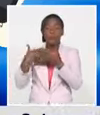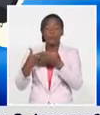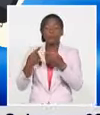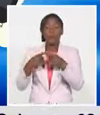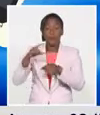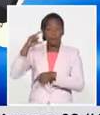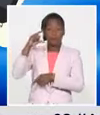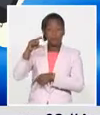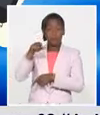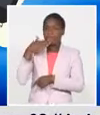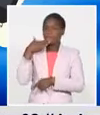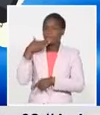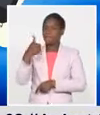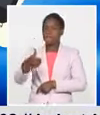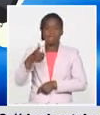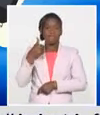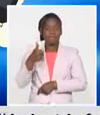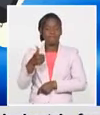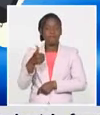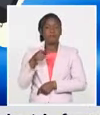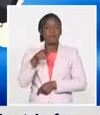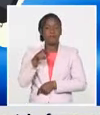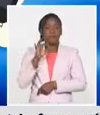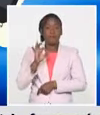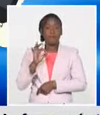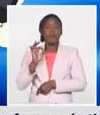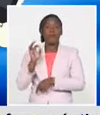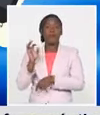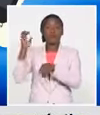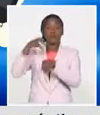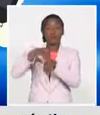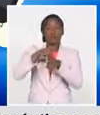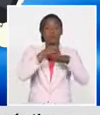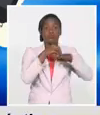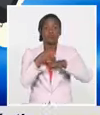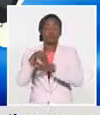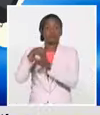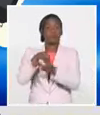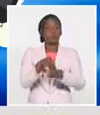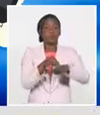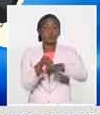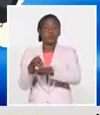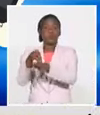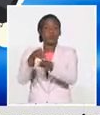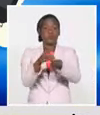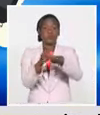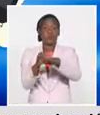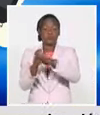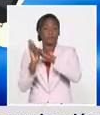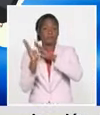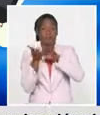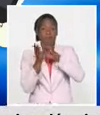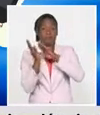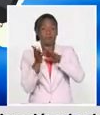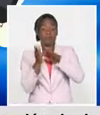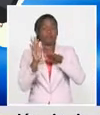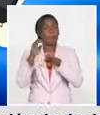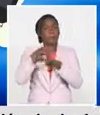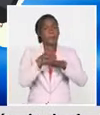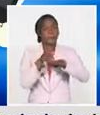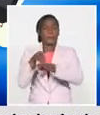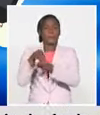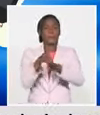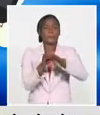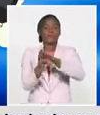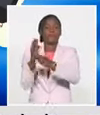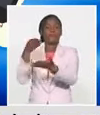resguardo, fueron después trasladados esos bulbos a cada uno de los camiones de Encomet y llegó a este hospital en